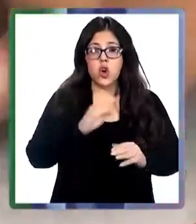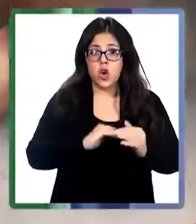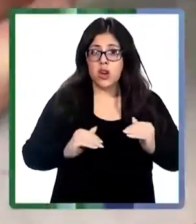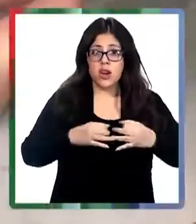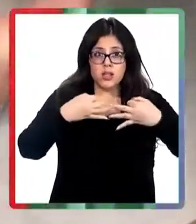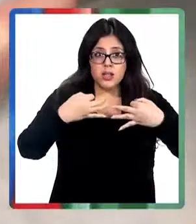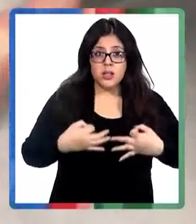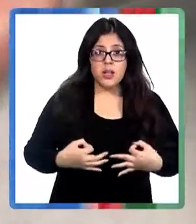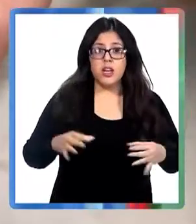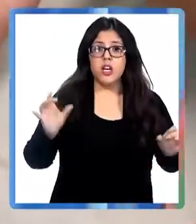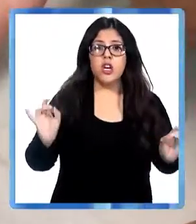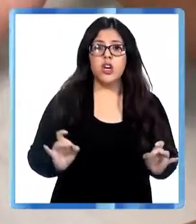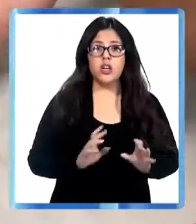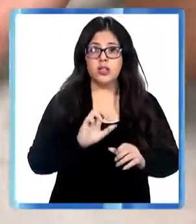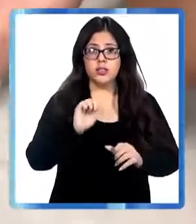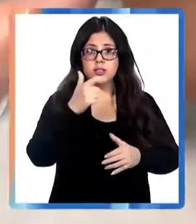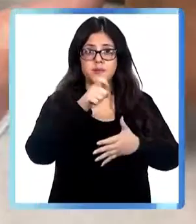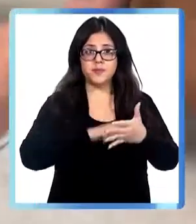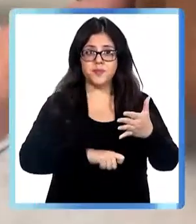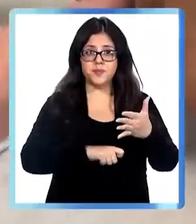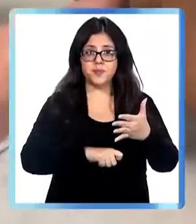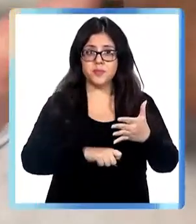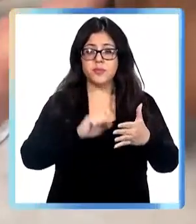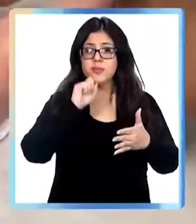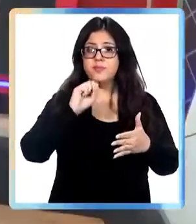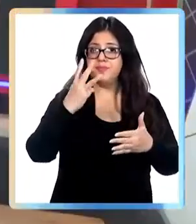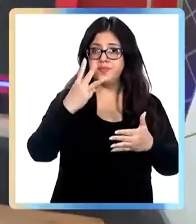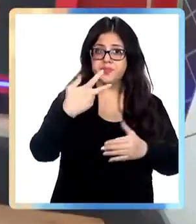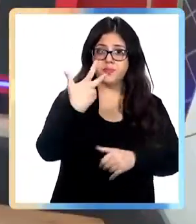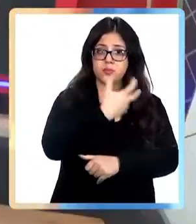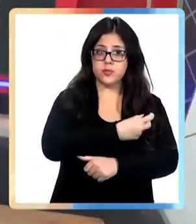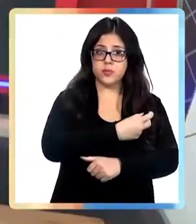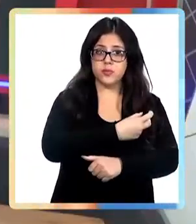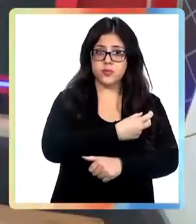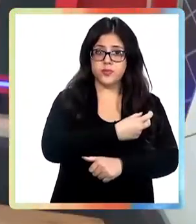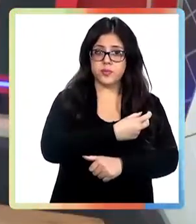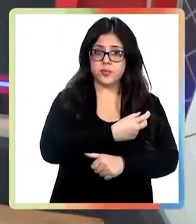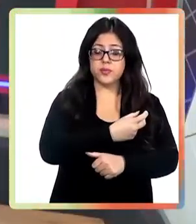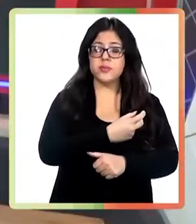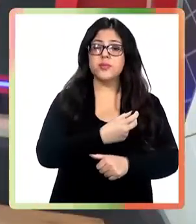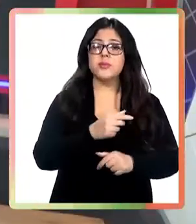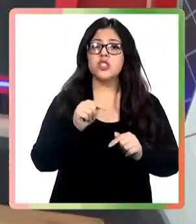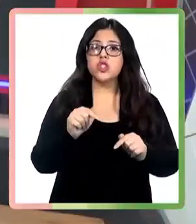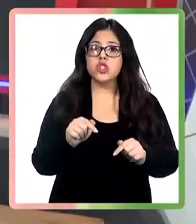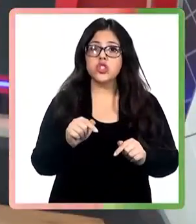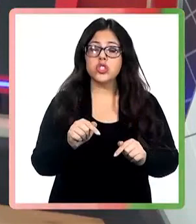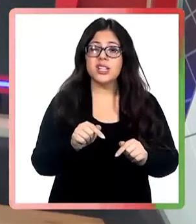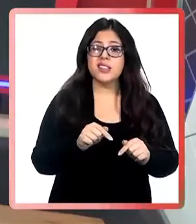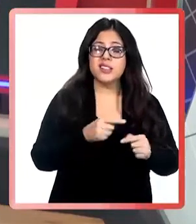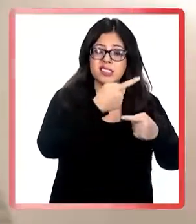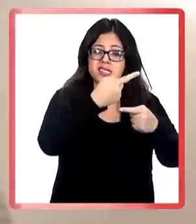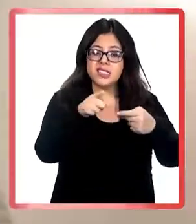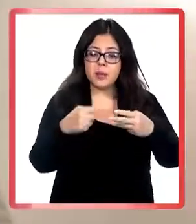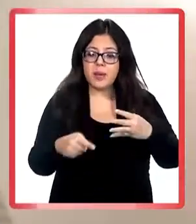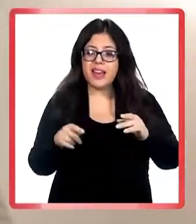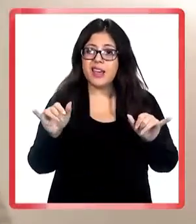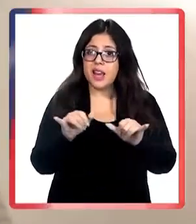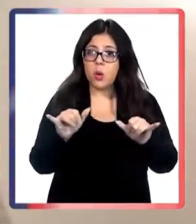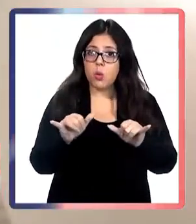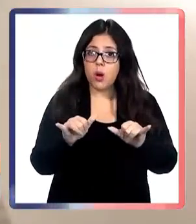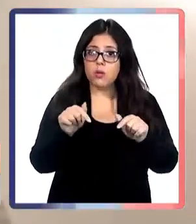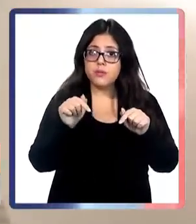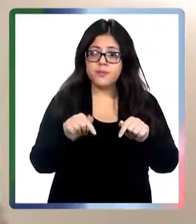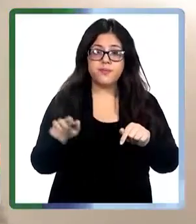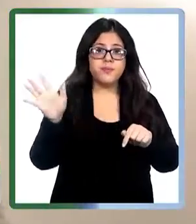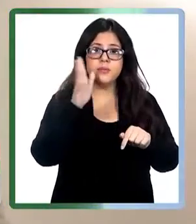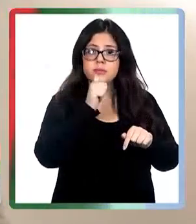de potentes hasta llegar al 6º mes, que sería la tercera dosis de vacuna hexavalente. Entonces son varias semanas en las cuales el lactante